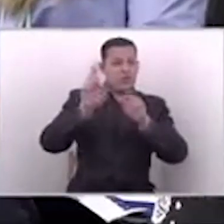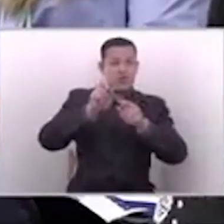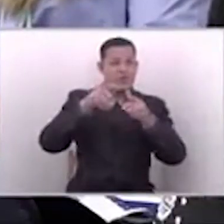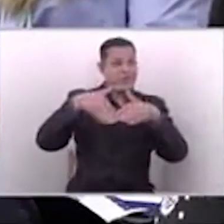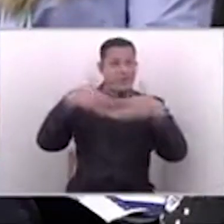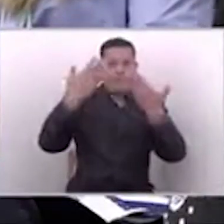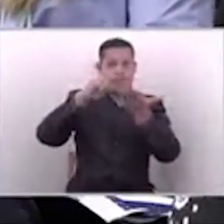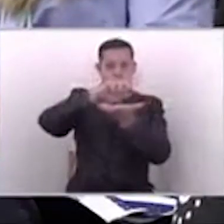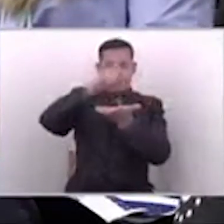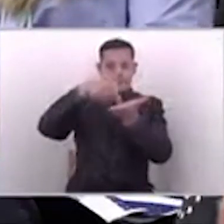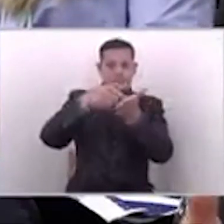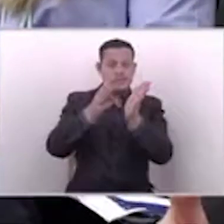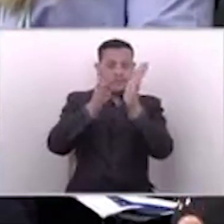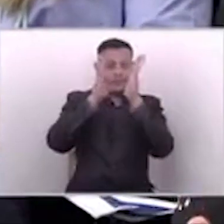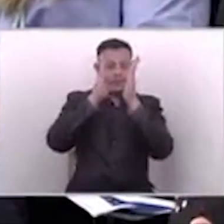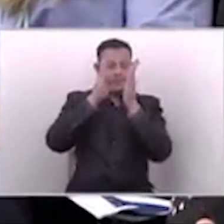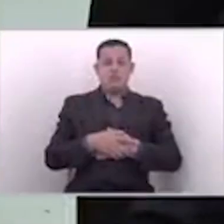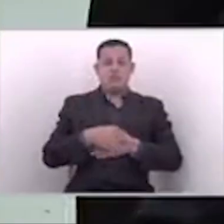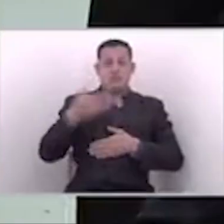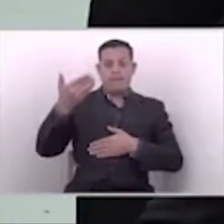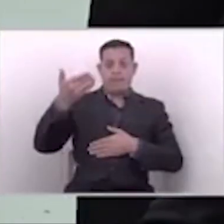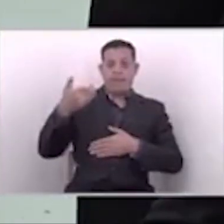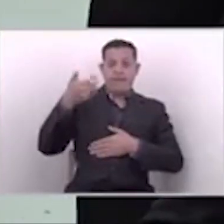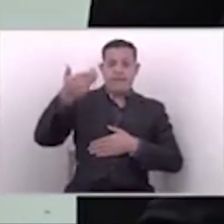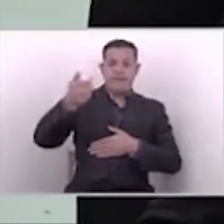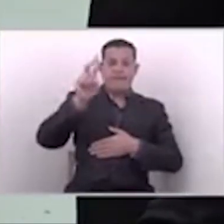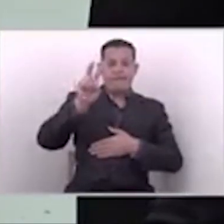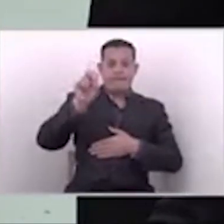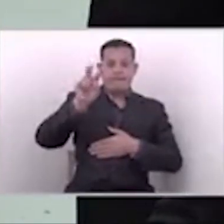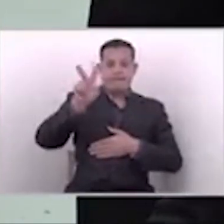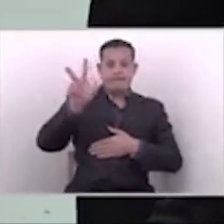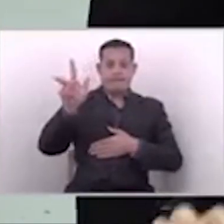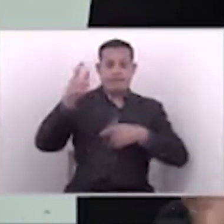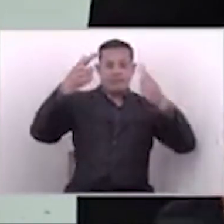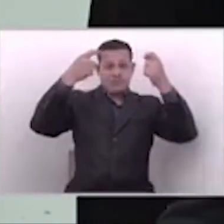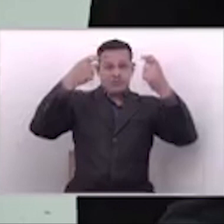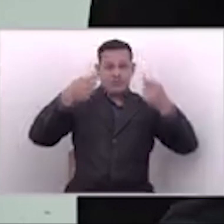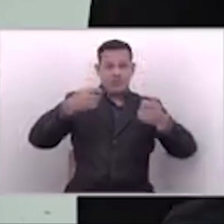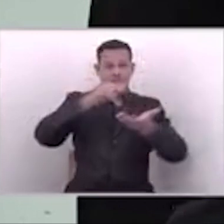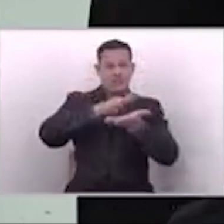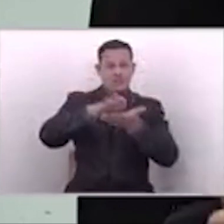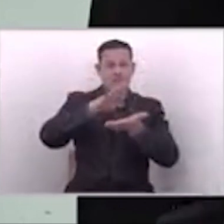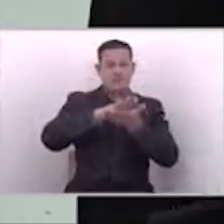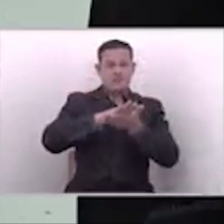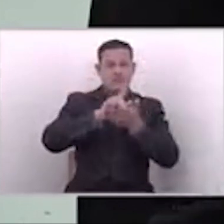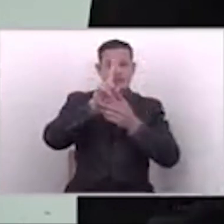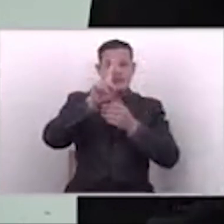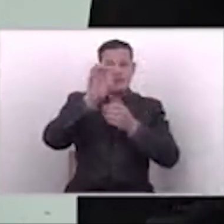142.7 millones de dólares. Néstor Hernández, Noticiero Hechos.